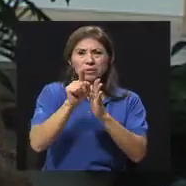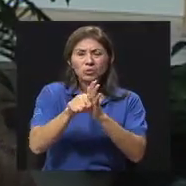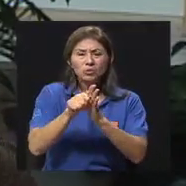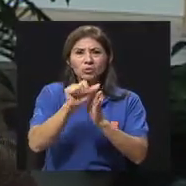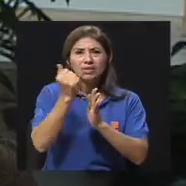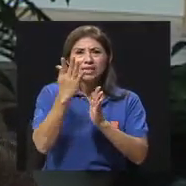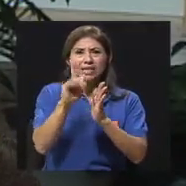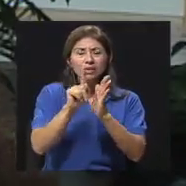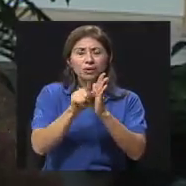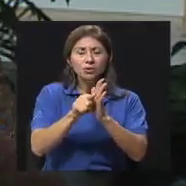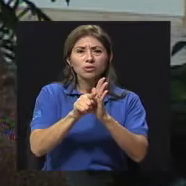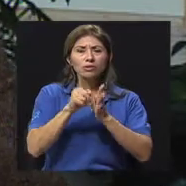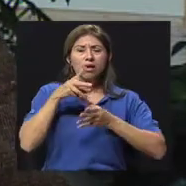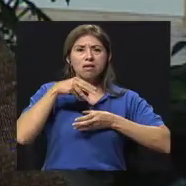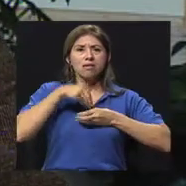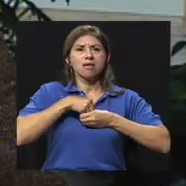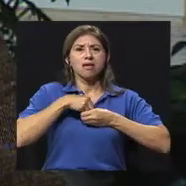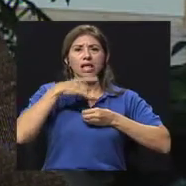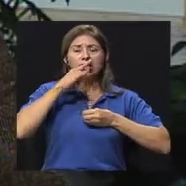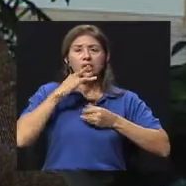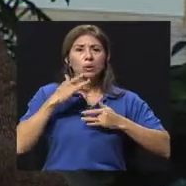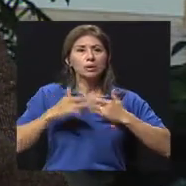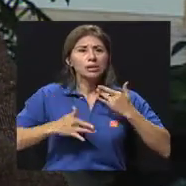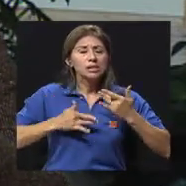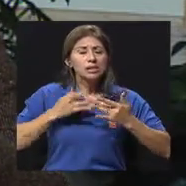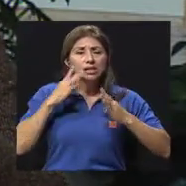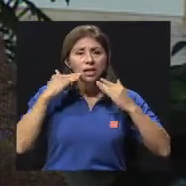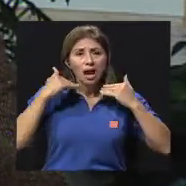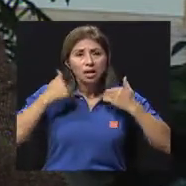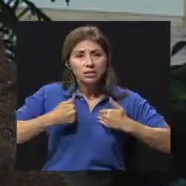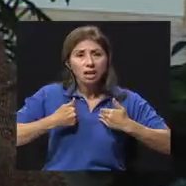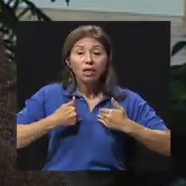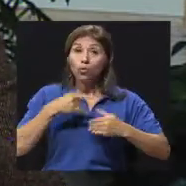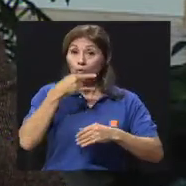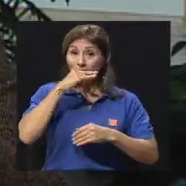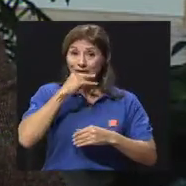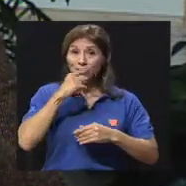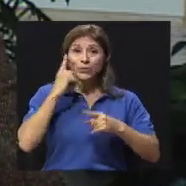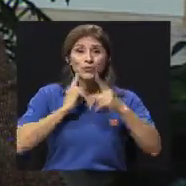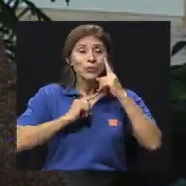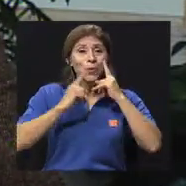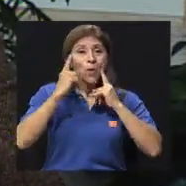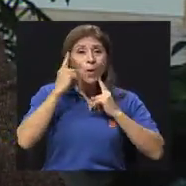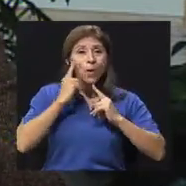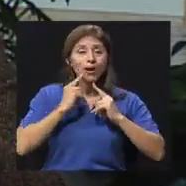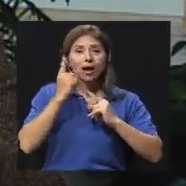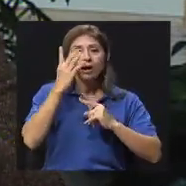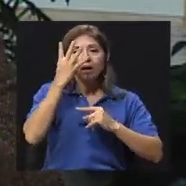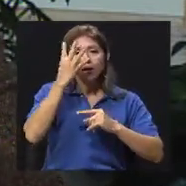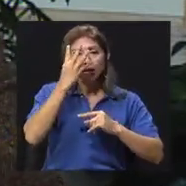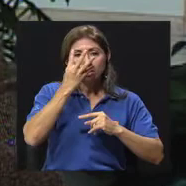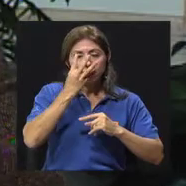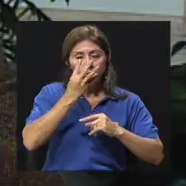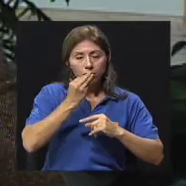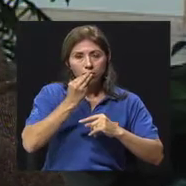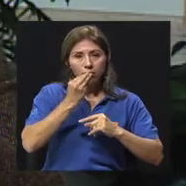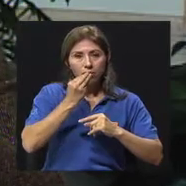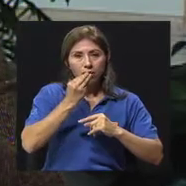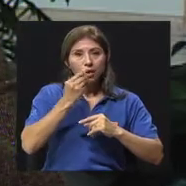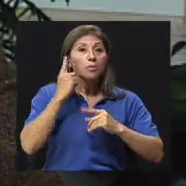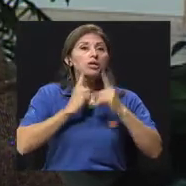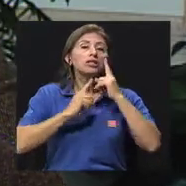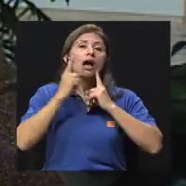es cansado. El niño solamente va a llorar porque está con sueño y es poquito, porque si está con sueño se duerme y no es